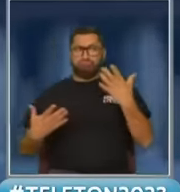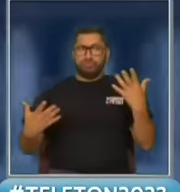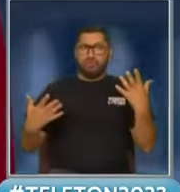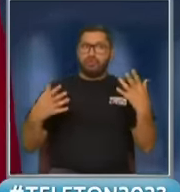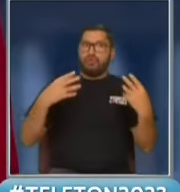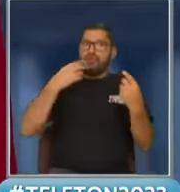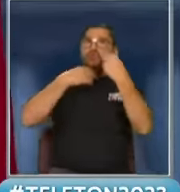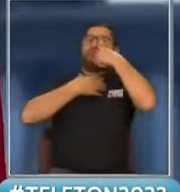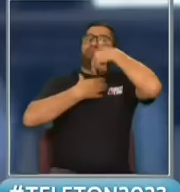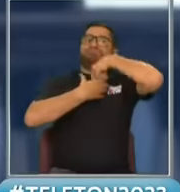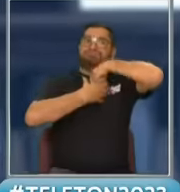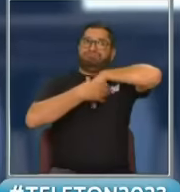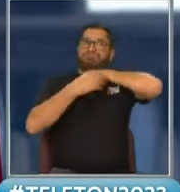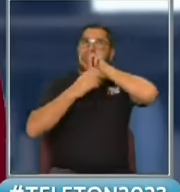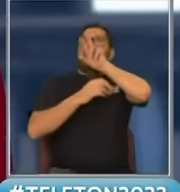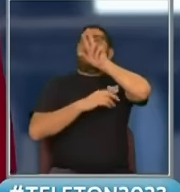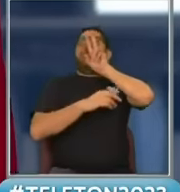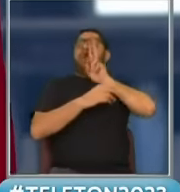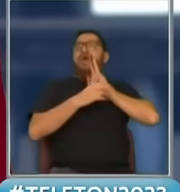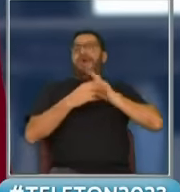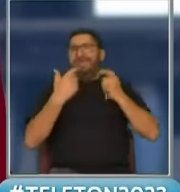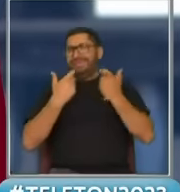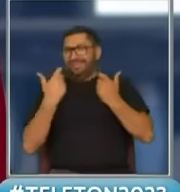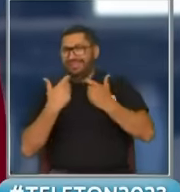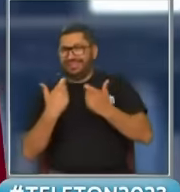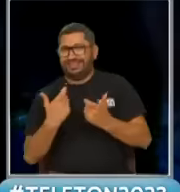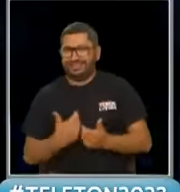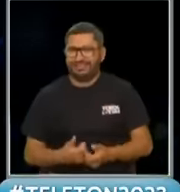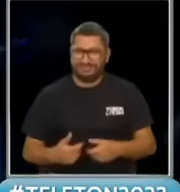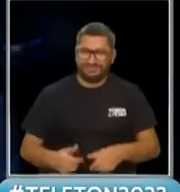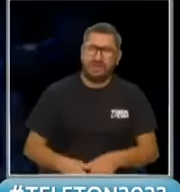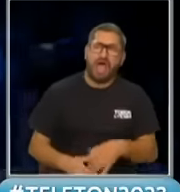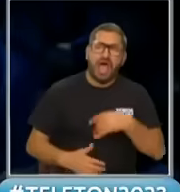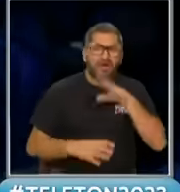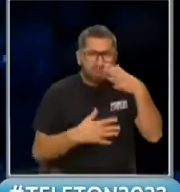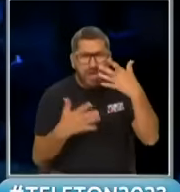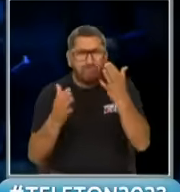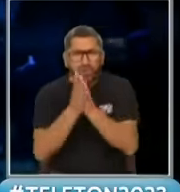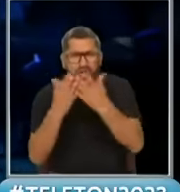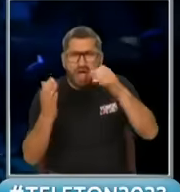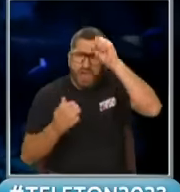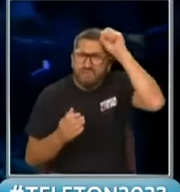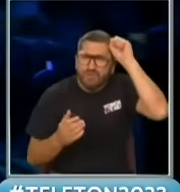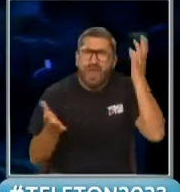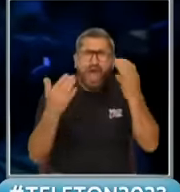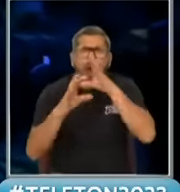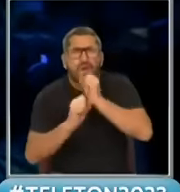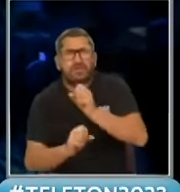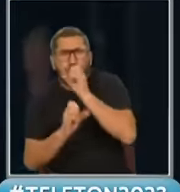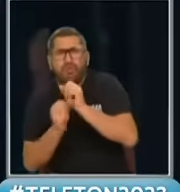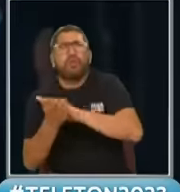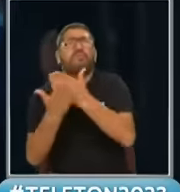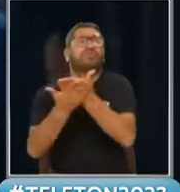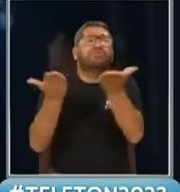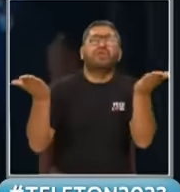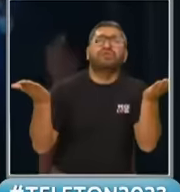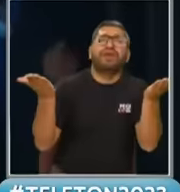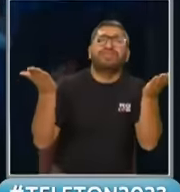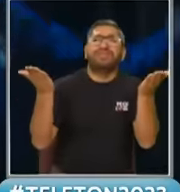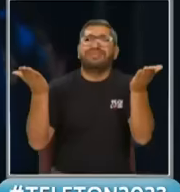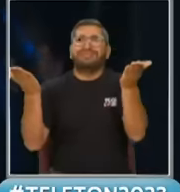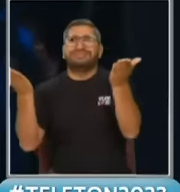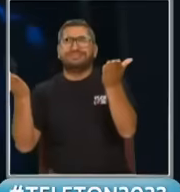¡Oh, cofrade! ¡Aguante, bombero! ¿Cómo están mis cofrades?